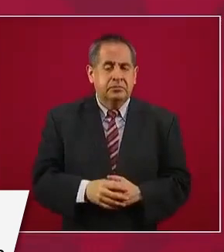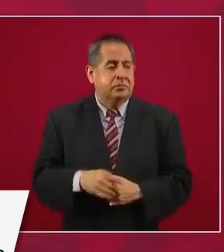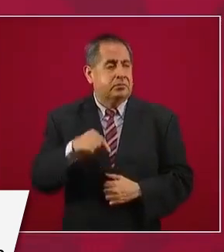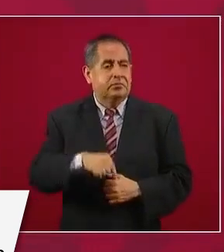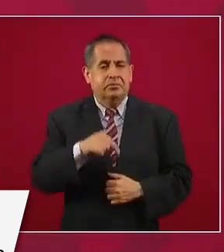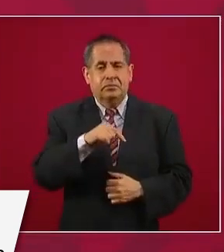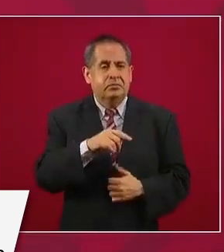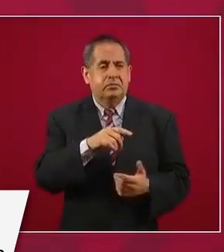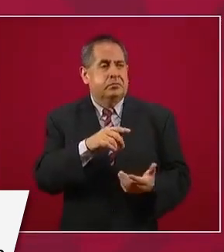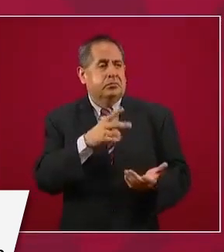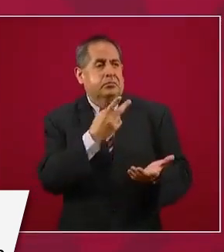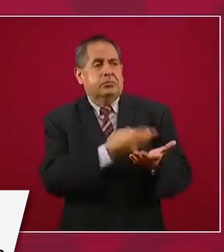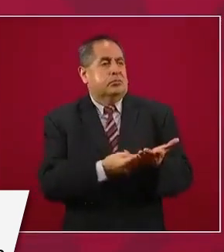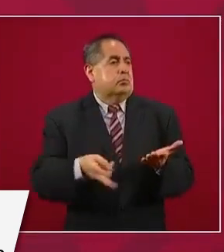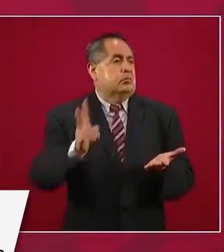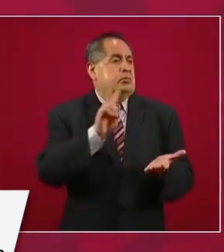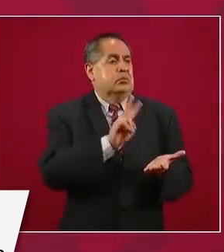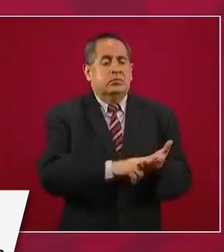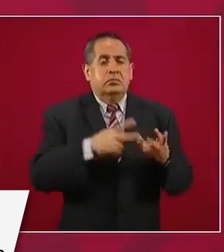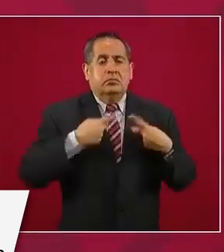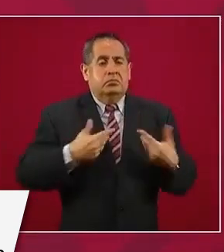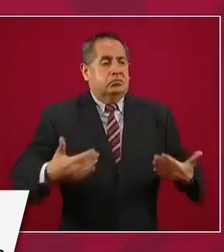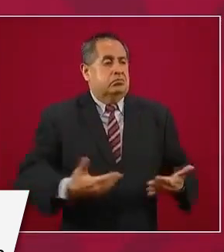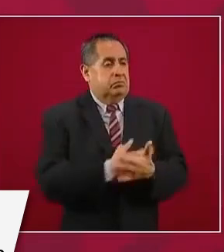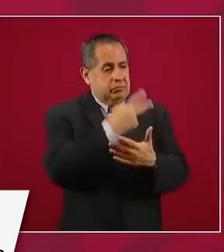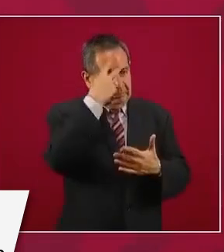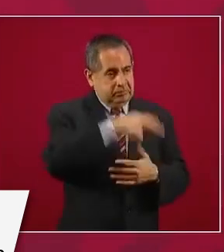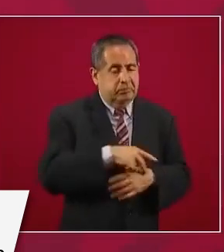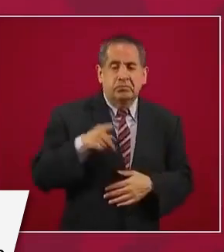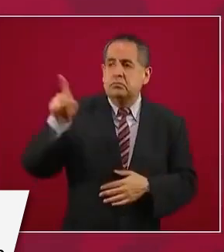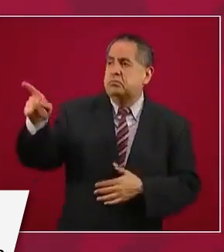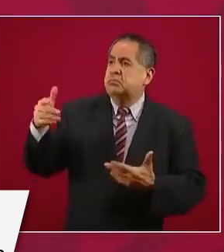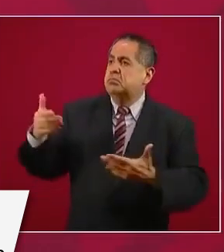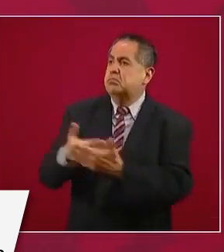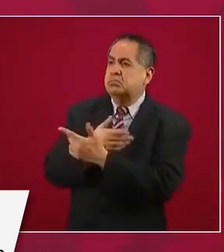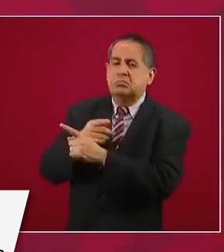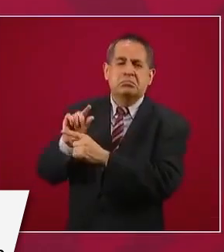alrededor del doble, un poco más de población,